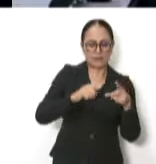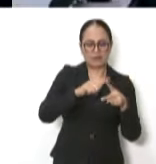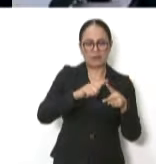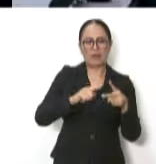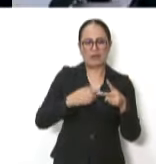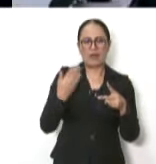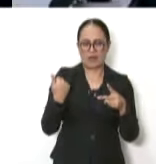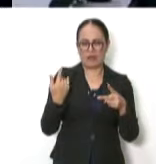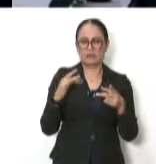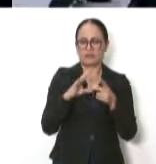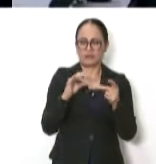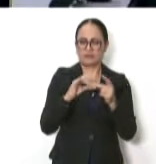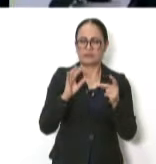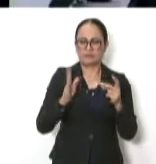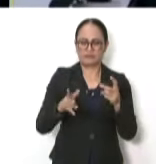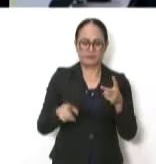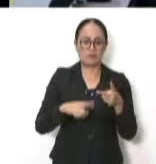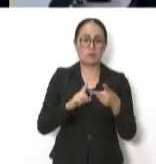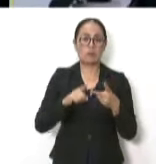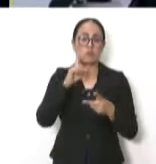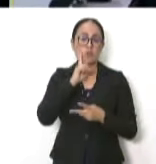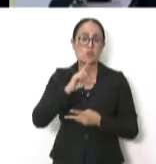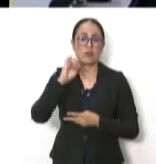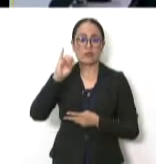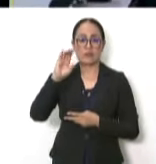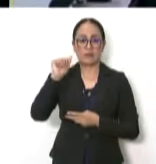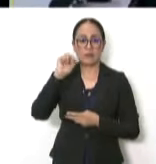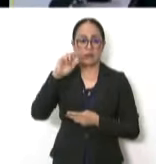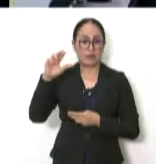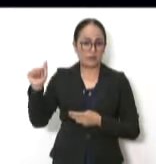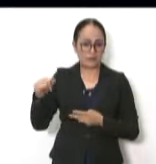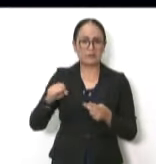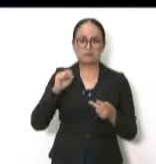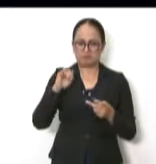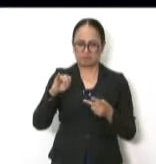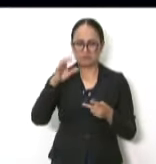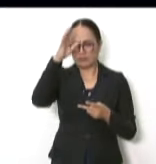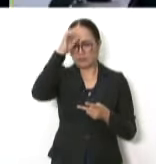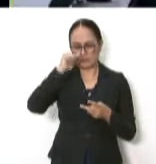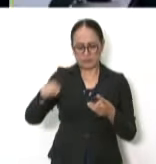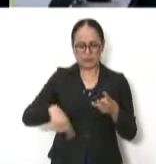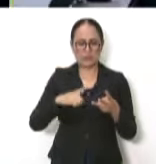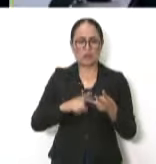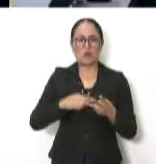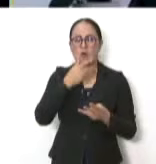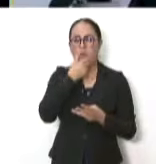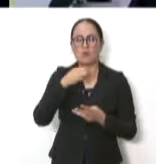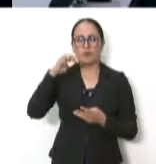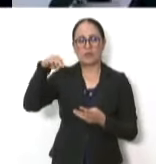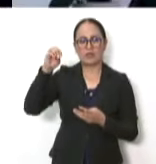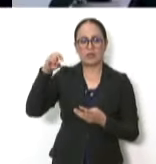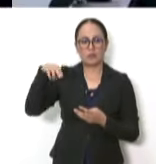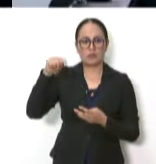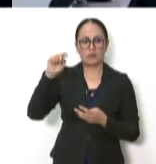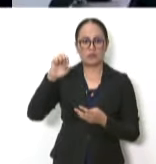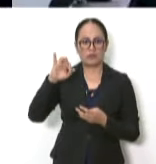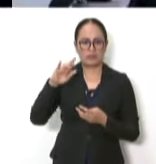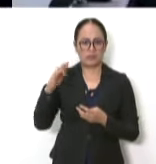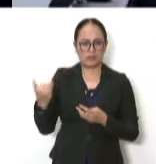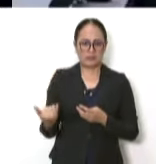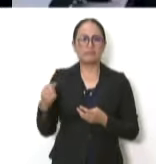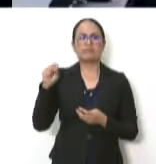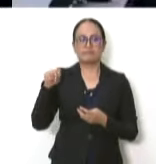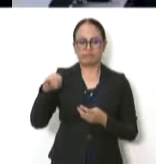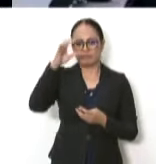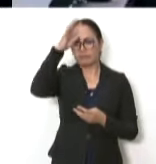aspectos referidos. Comisionada Ibarra. A favor con el proyecto. Comisionado Monterrey. A favor, por supuesto,